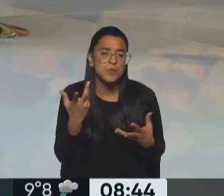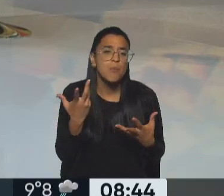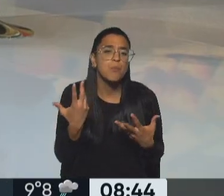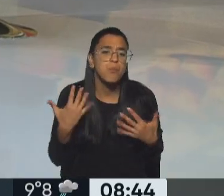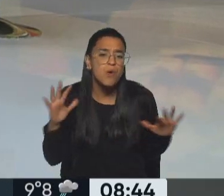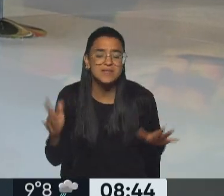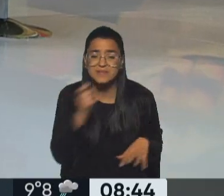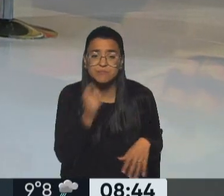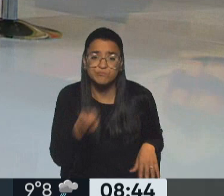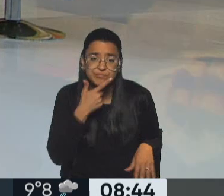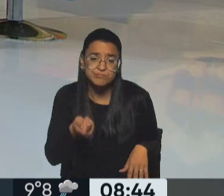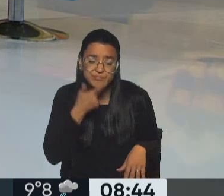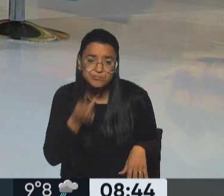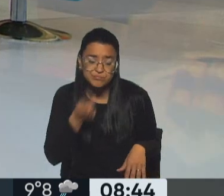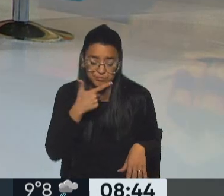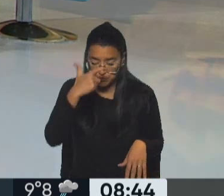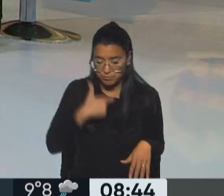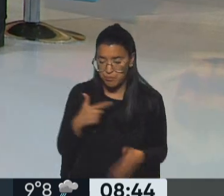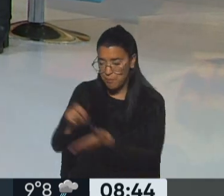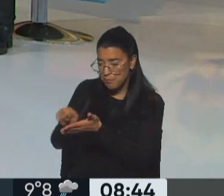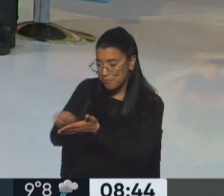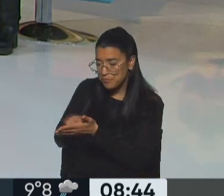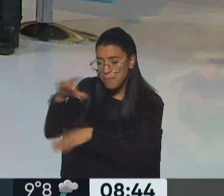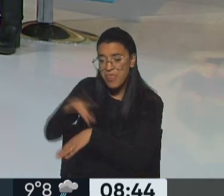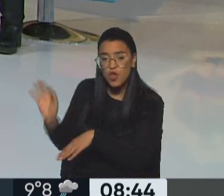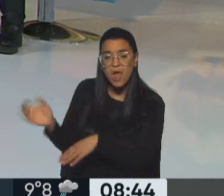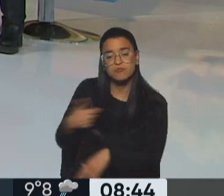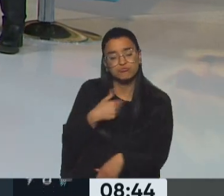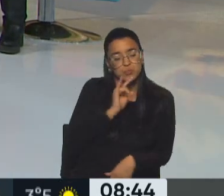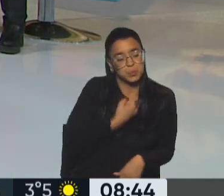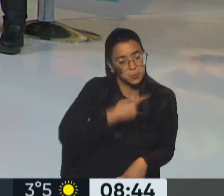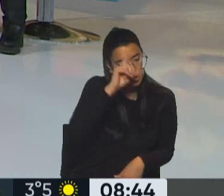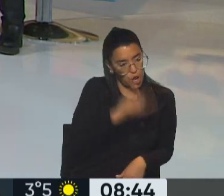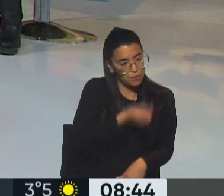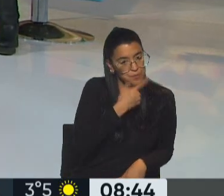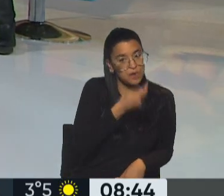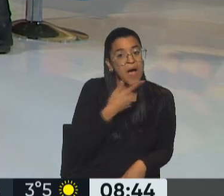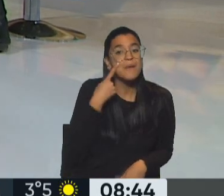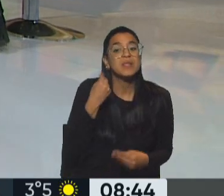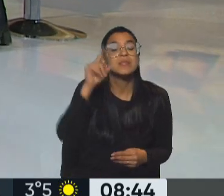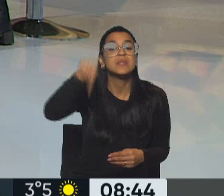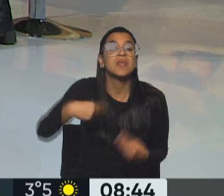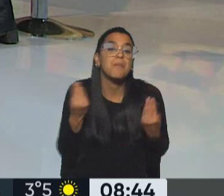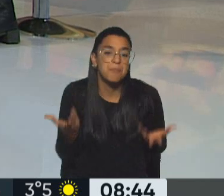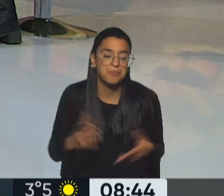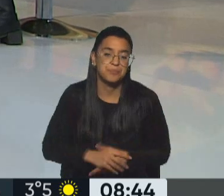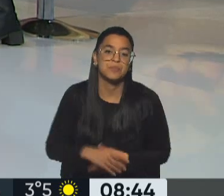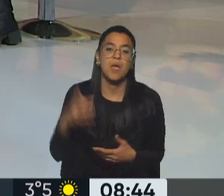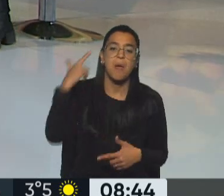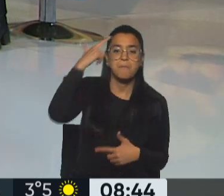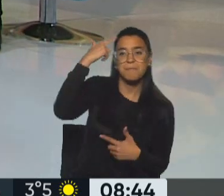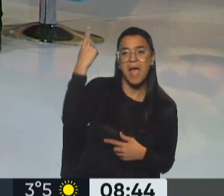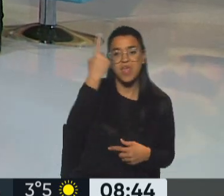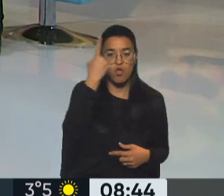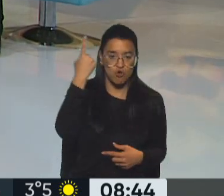sentir si uno toma de manera personal sin la prescripción médica ese antibiótico? ¿Le parece si vemos? Veamos. A ver. Mareos,